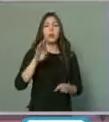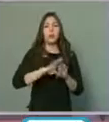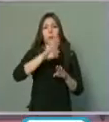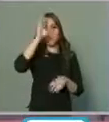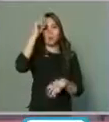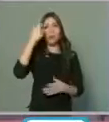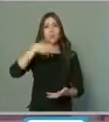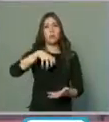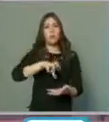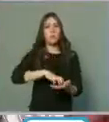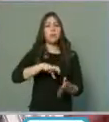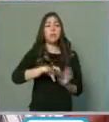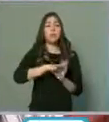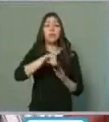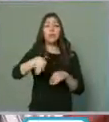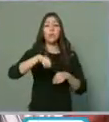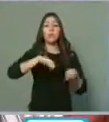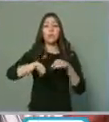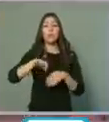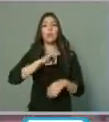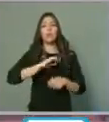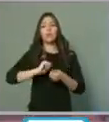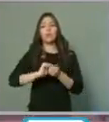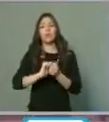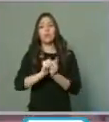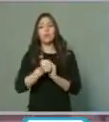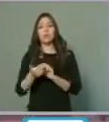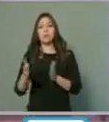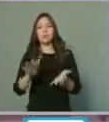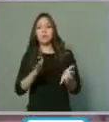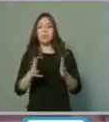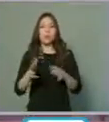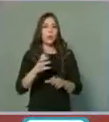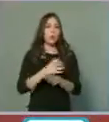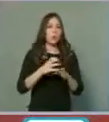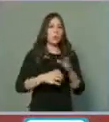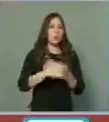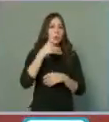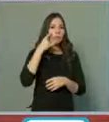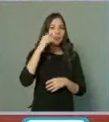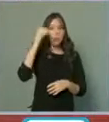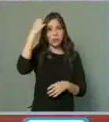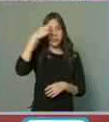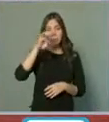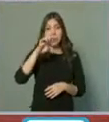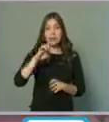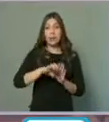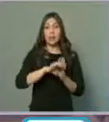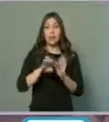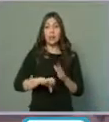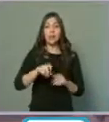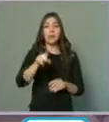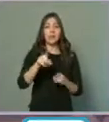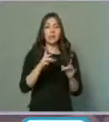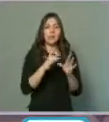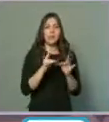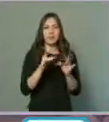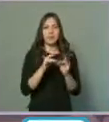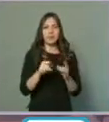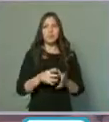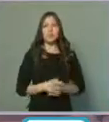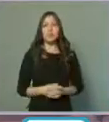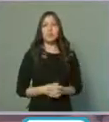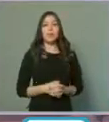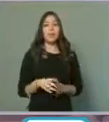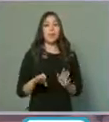esa administración, en ese desempeño, pues se podrían generar ciertas irregularidades. Cuando eso sucede, en el caso que tú pones